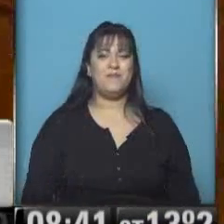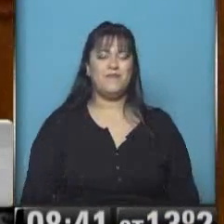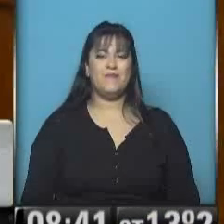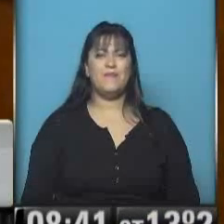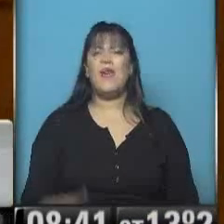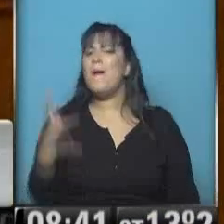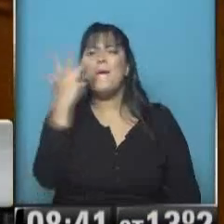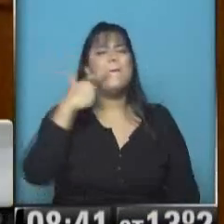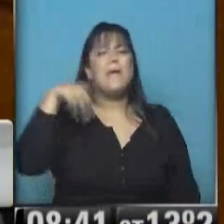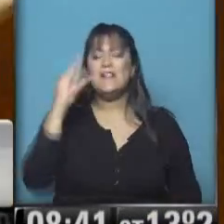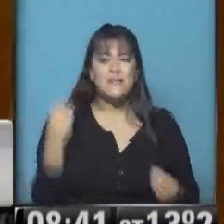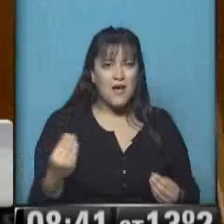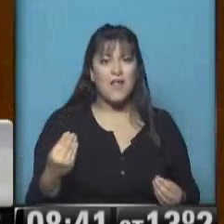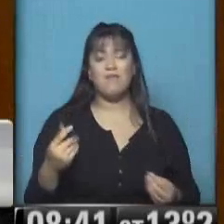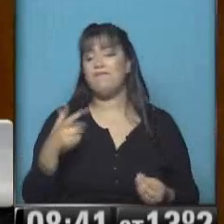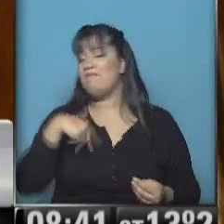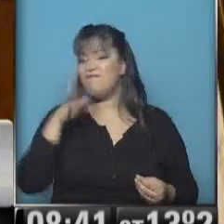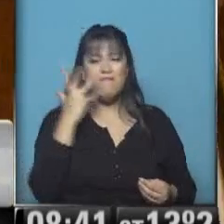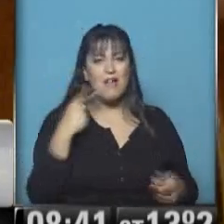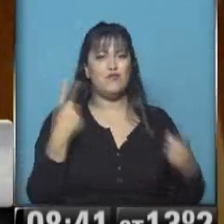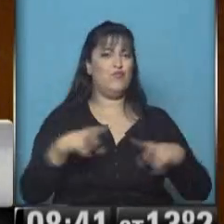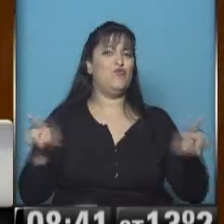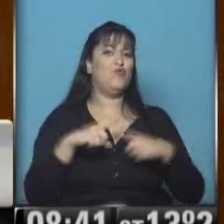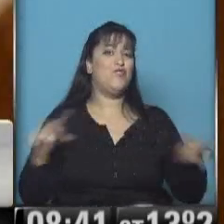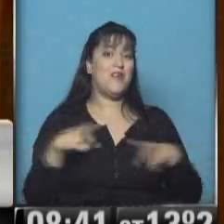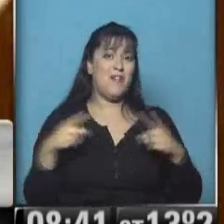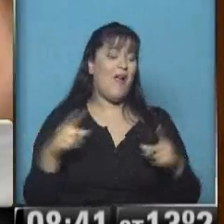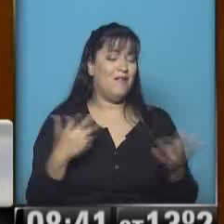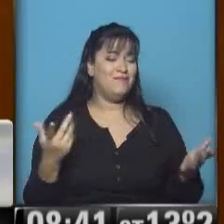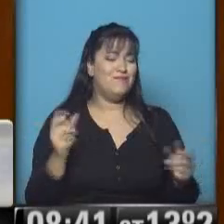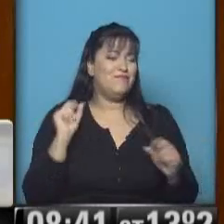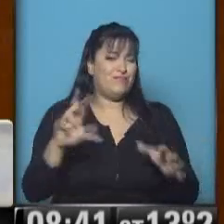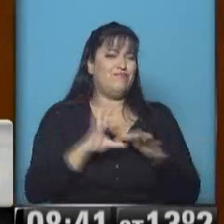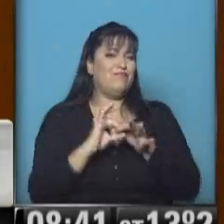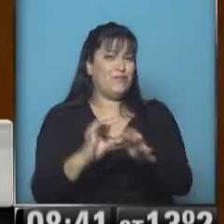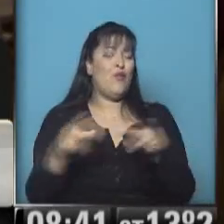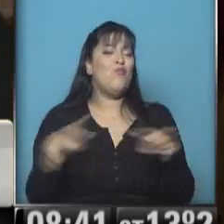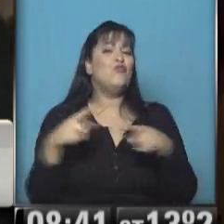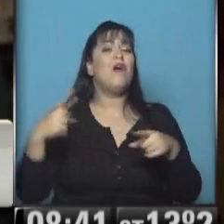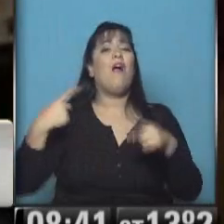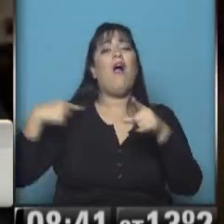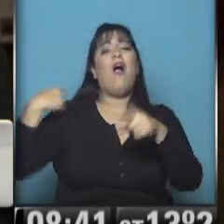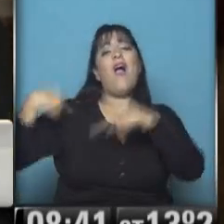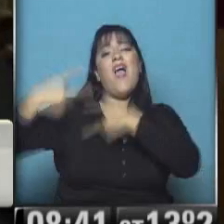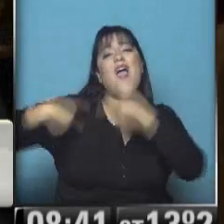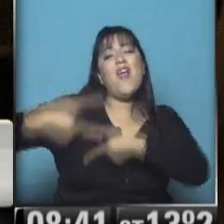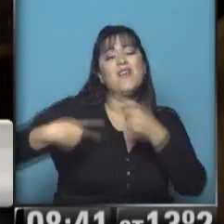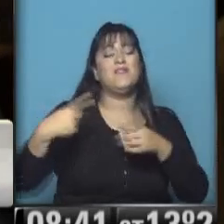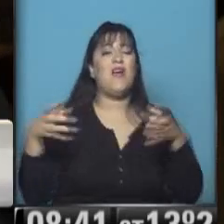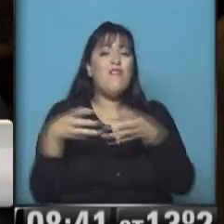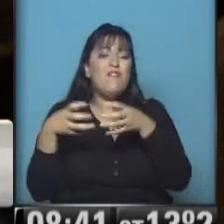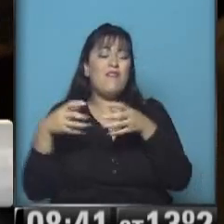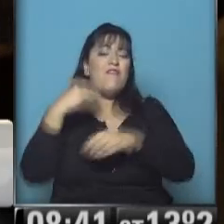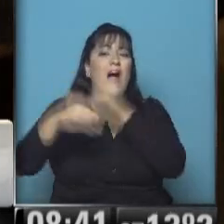más te ha gustado? Y la música, yo vengo de ahí, ¿viste? El genético, vengo de familia de